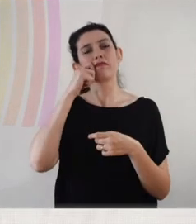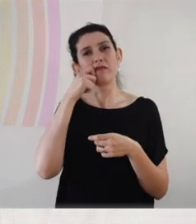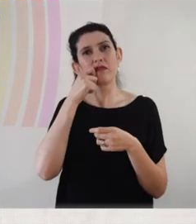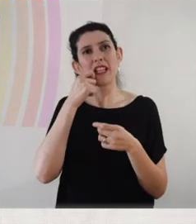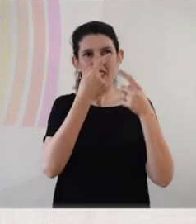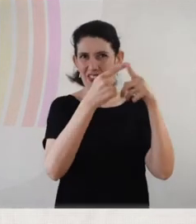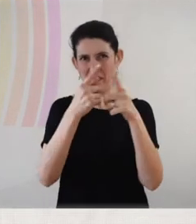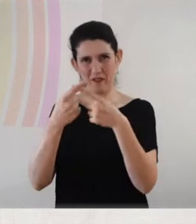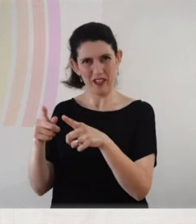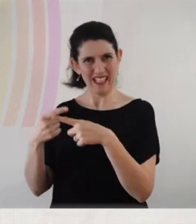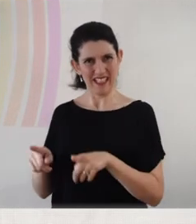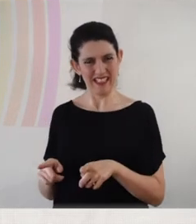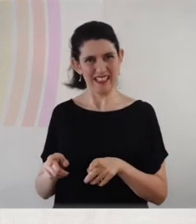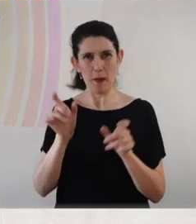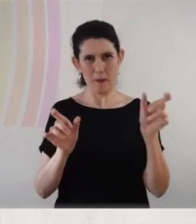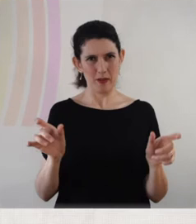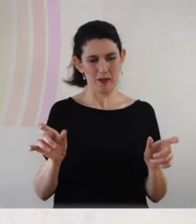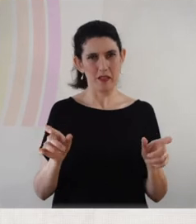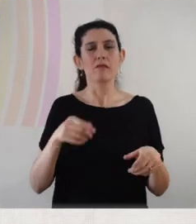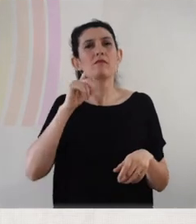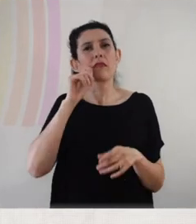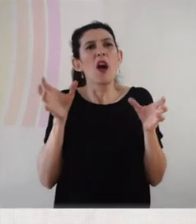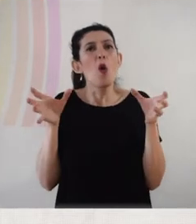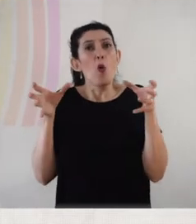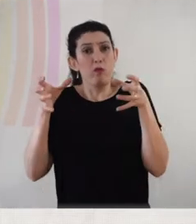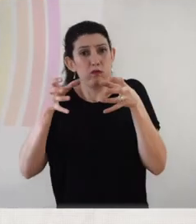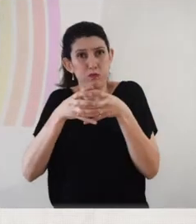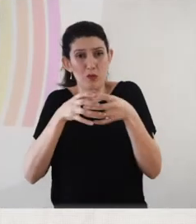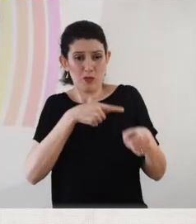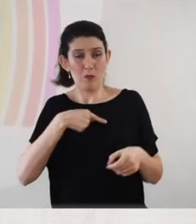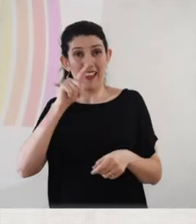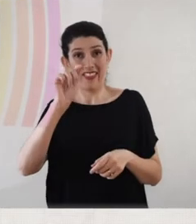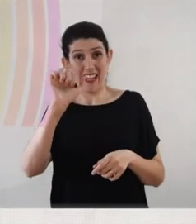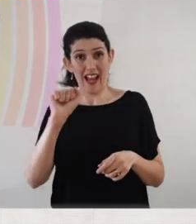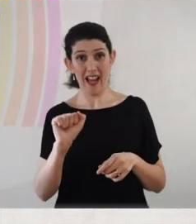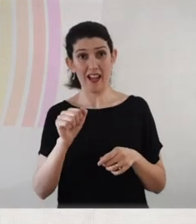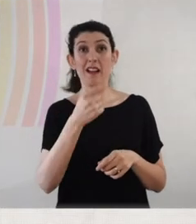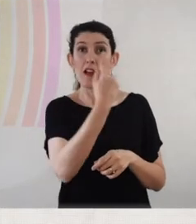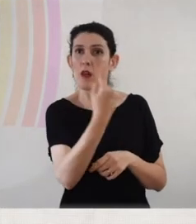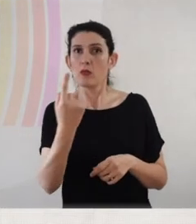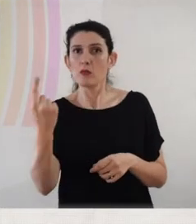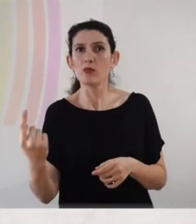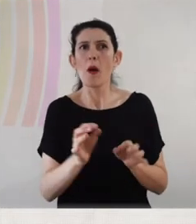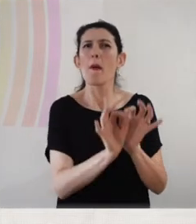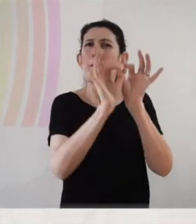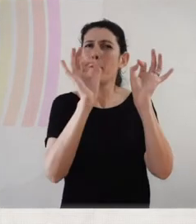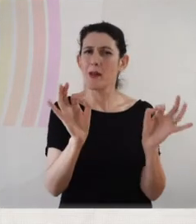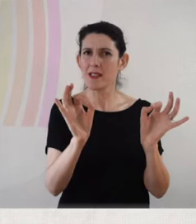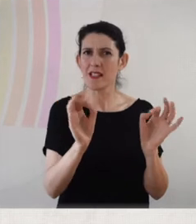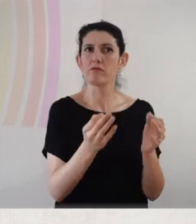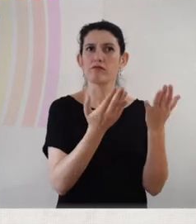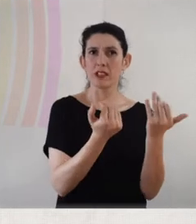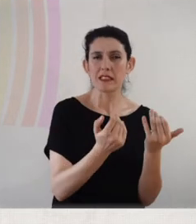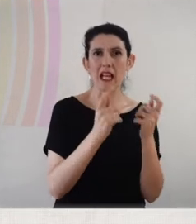en este gran paraguas que se llama TEA, cada uno es único, tienen sus propias habilidades y necesidades, y además su propia manera